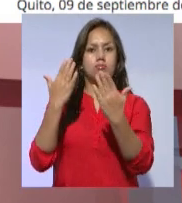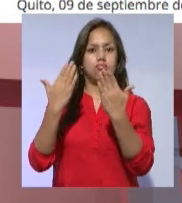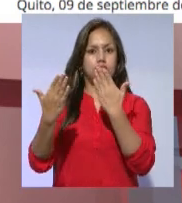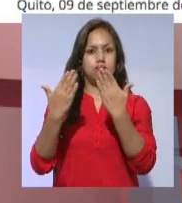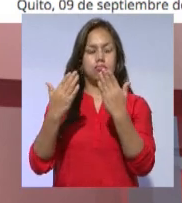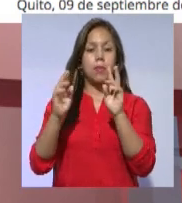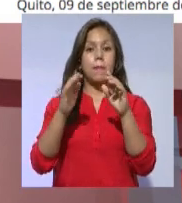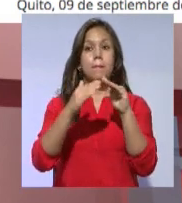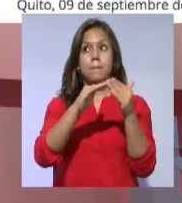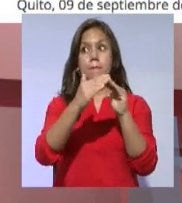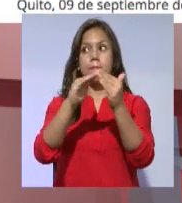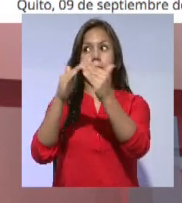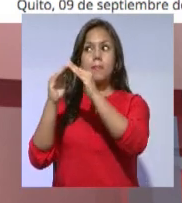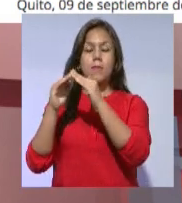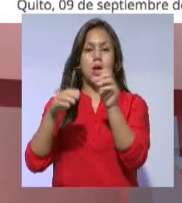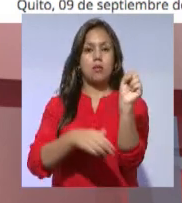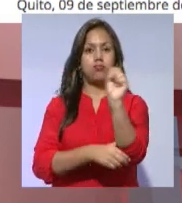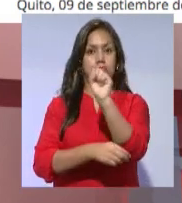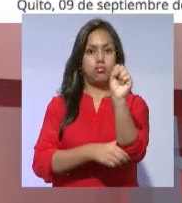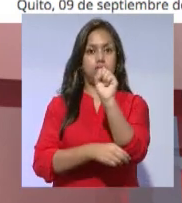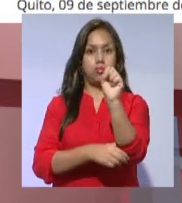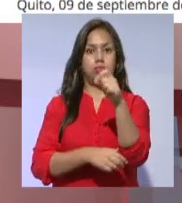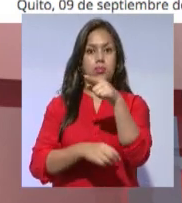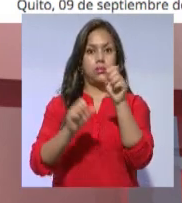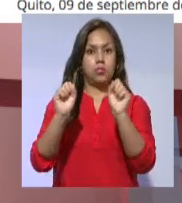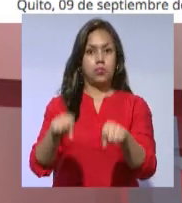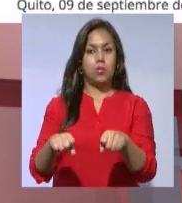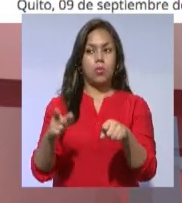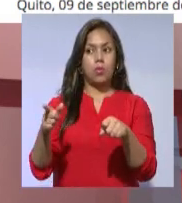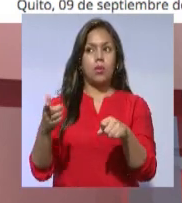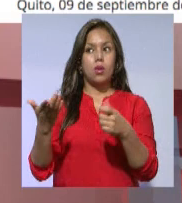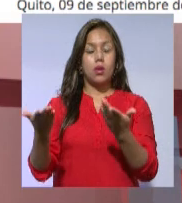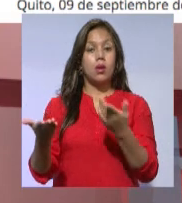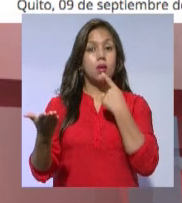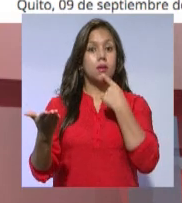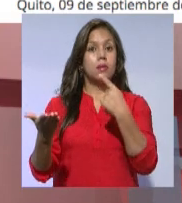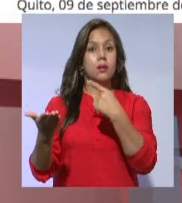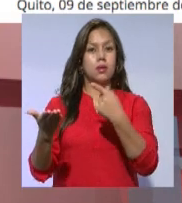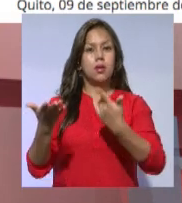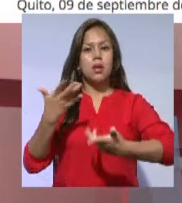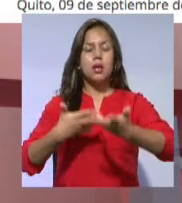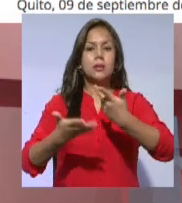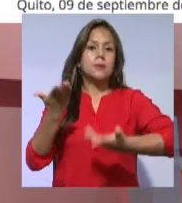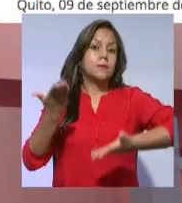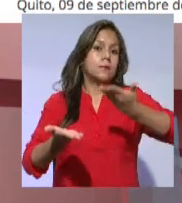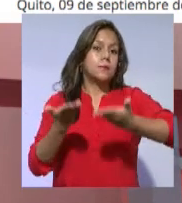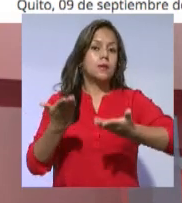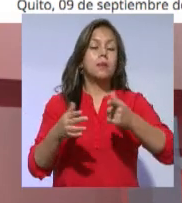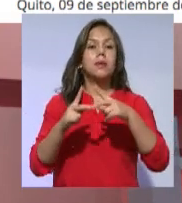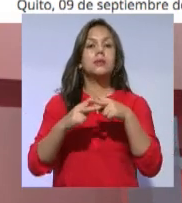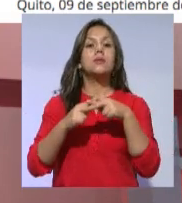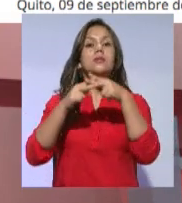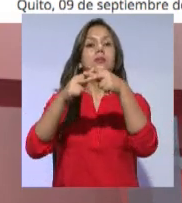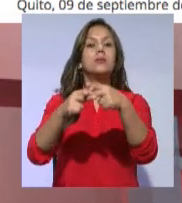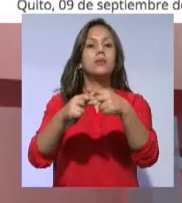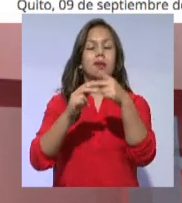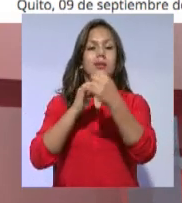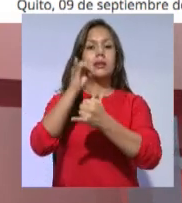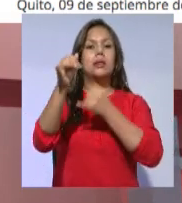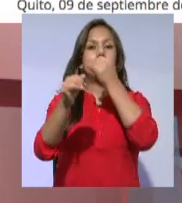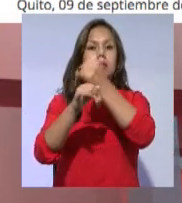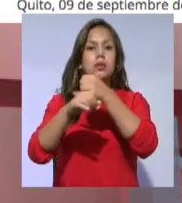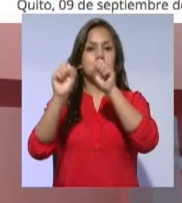vehículos normativa que en su parte pertinente blinda cualquier posibilidad de que los créditos adquiridos en el exterior